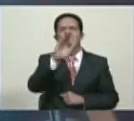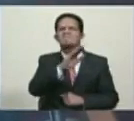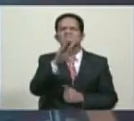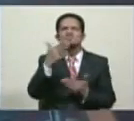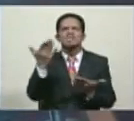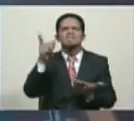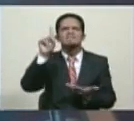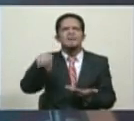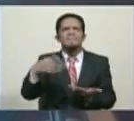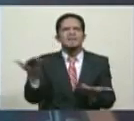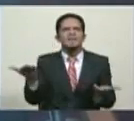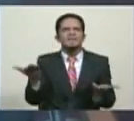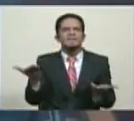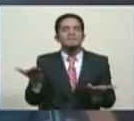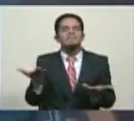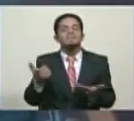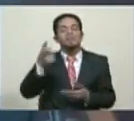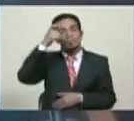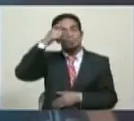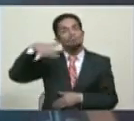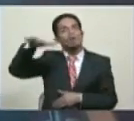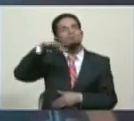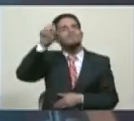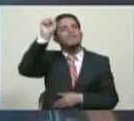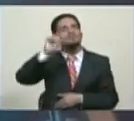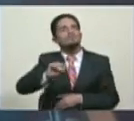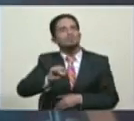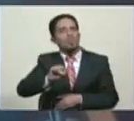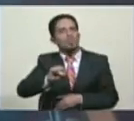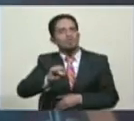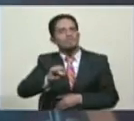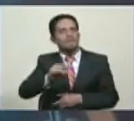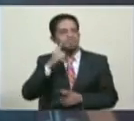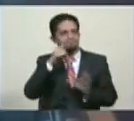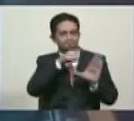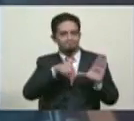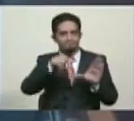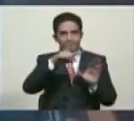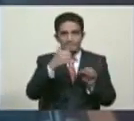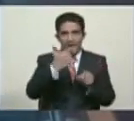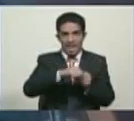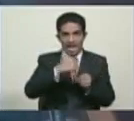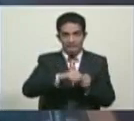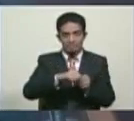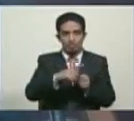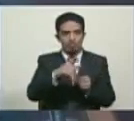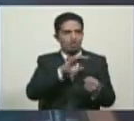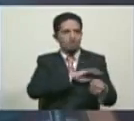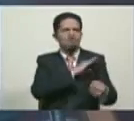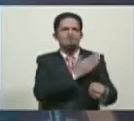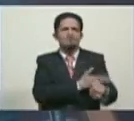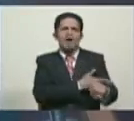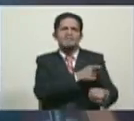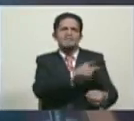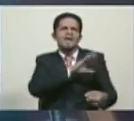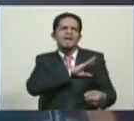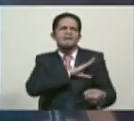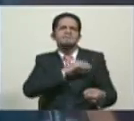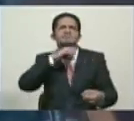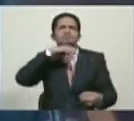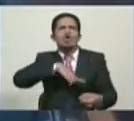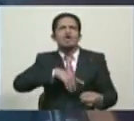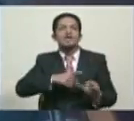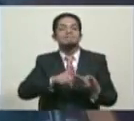mandan todos los pueblos del sur del lago de Maracaibo, que con su fuerza y su historia y el retumbe